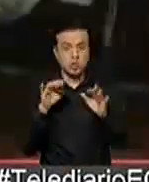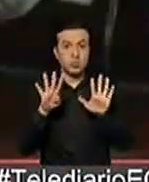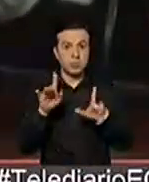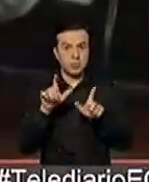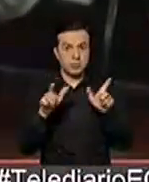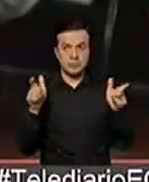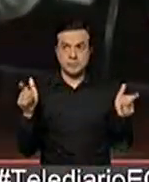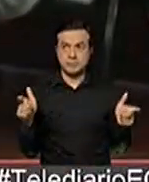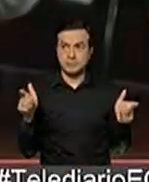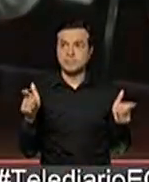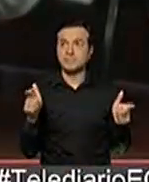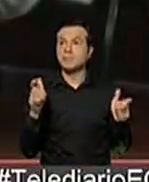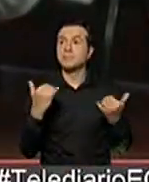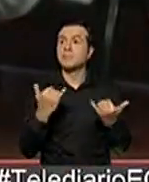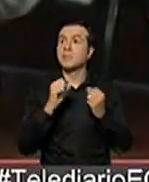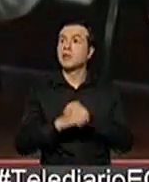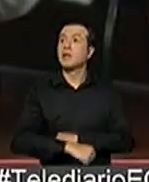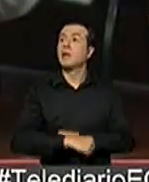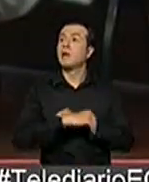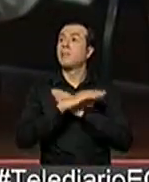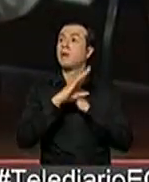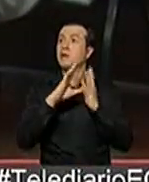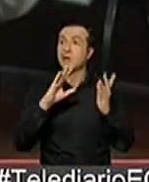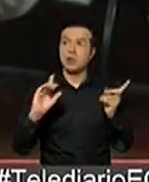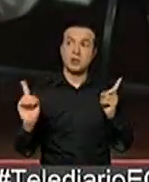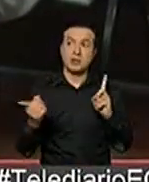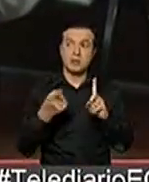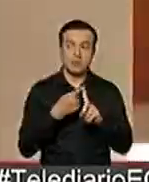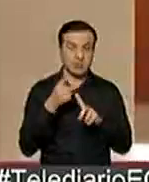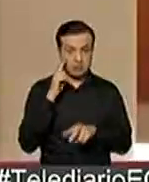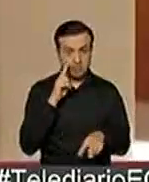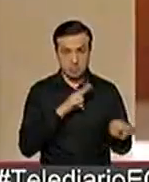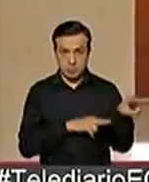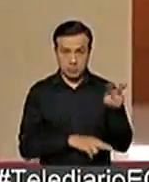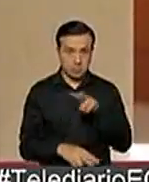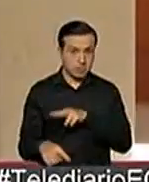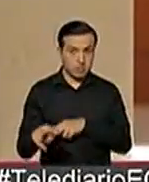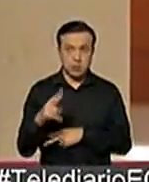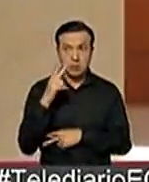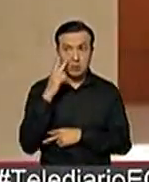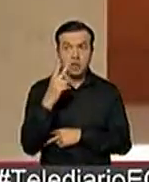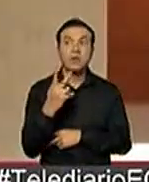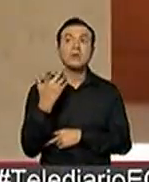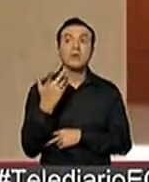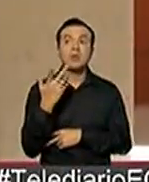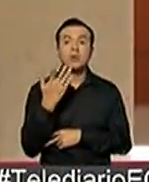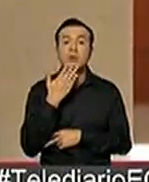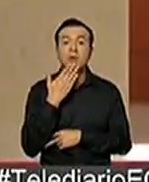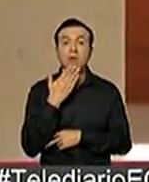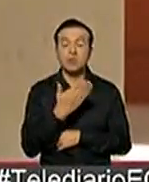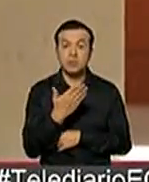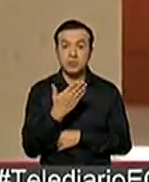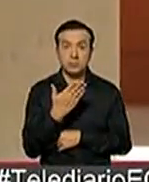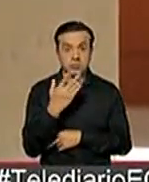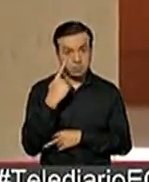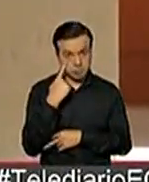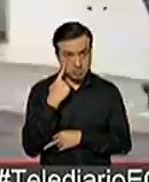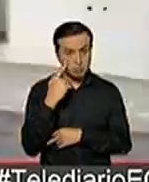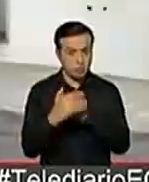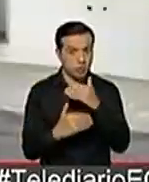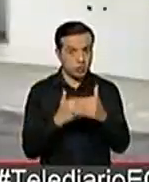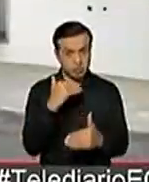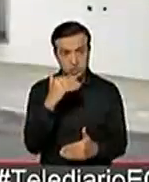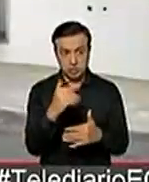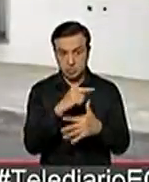investigados. Por ello, durante la mañana se avanzó con la primera fase, en donde se conocieron las nulidades que acarrearía el